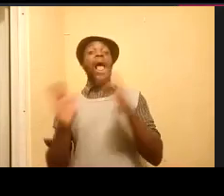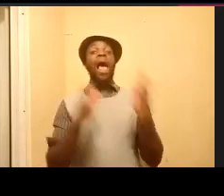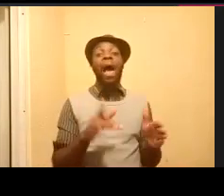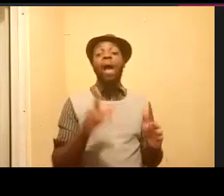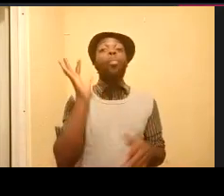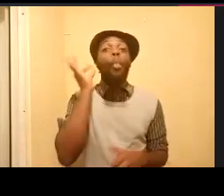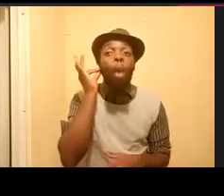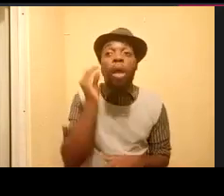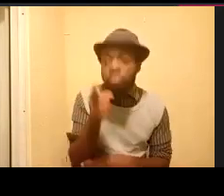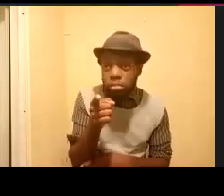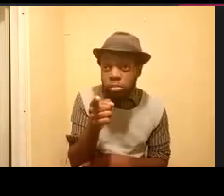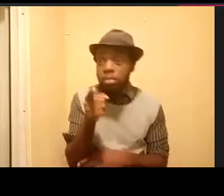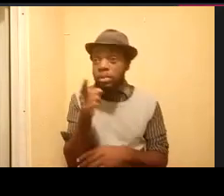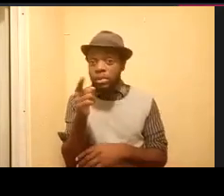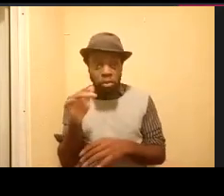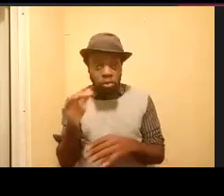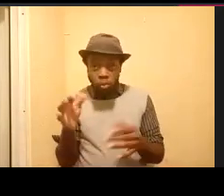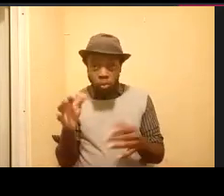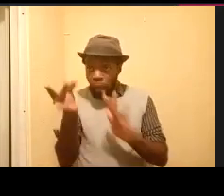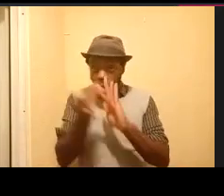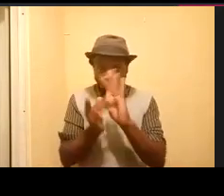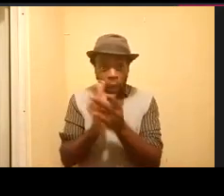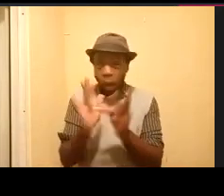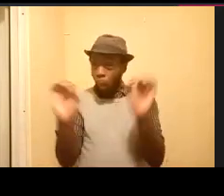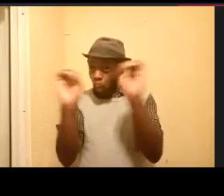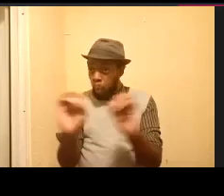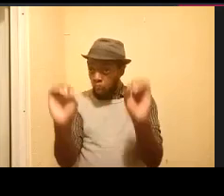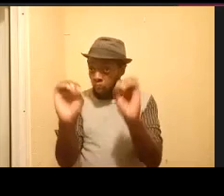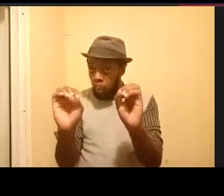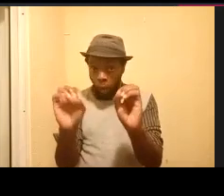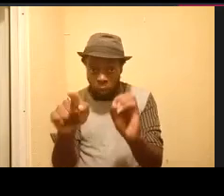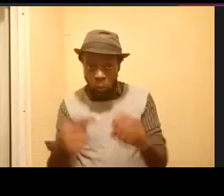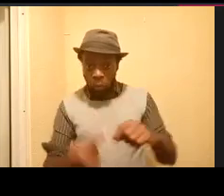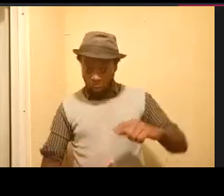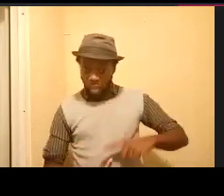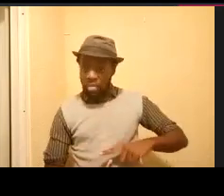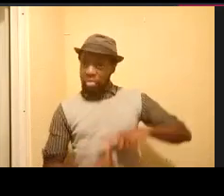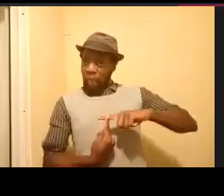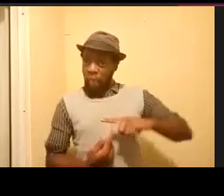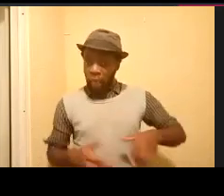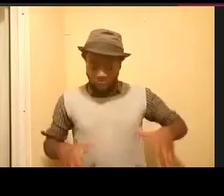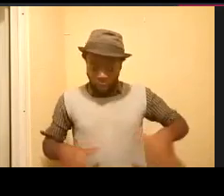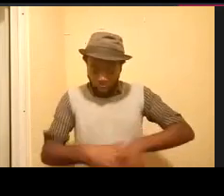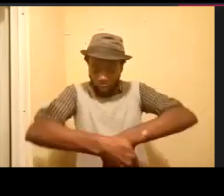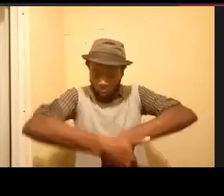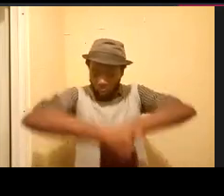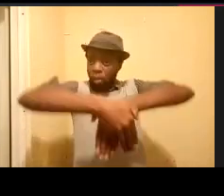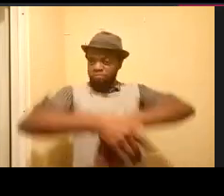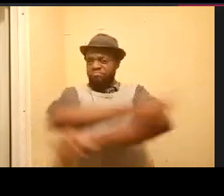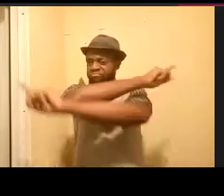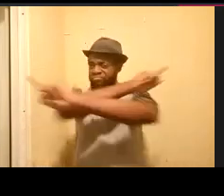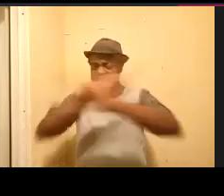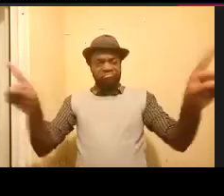Eso era la observación que yo quería hacer. Muchas gracias, Jersey. Sí, realmente